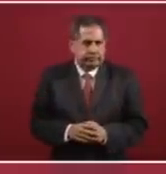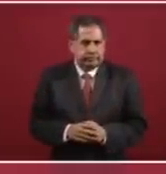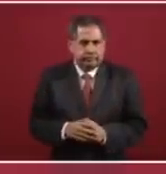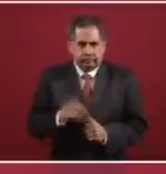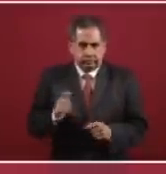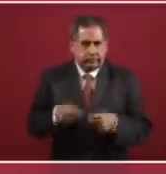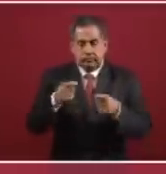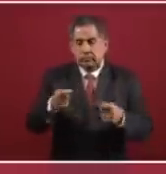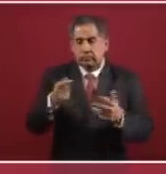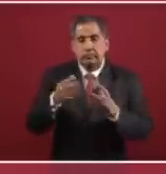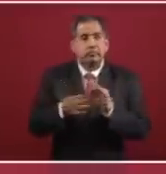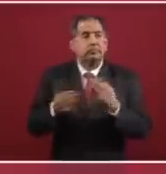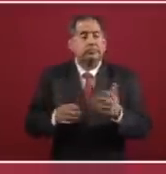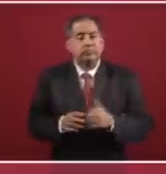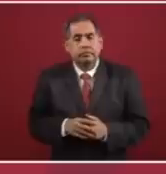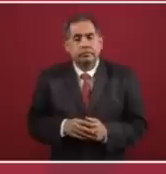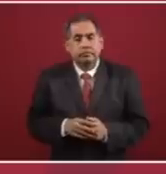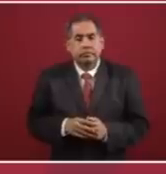dar otra